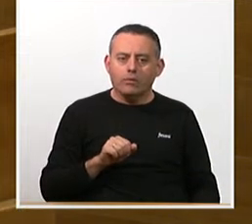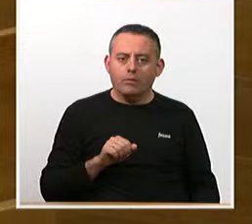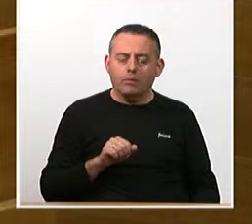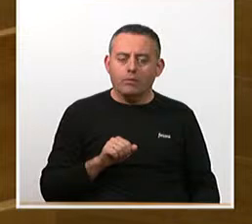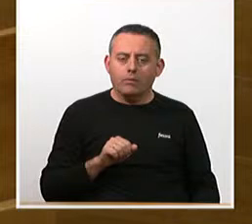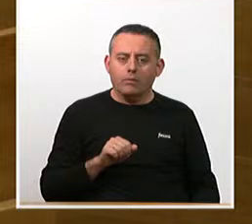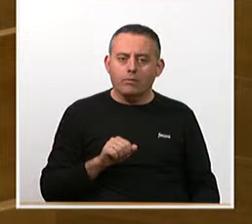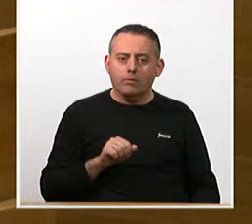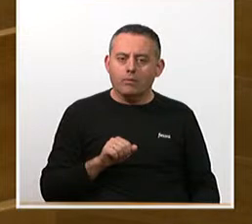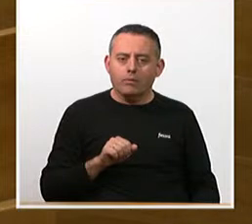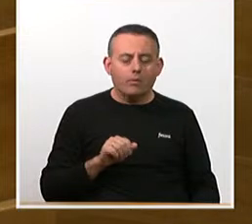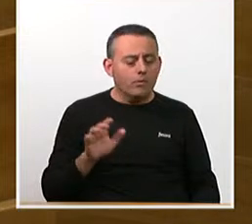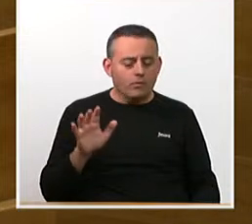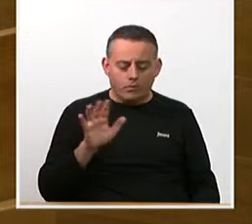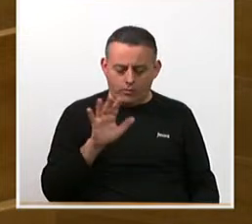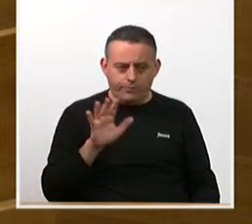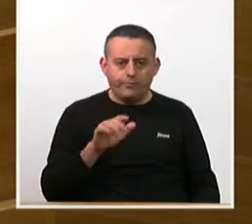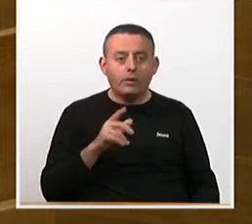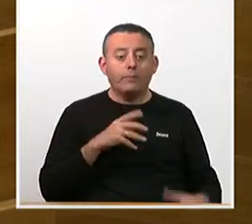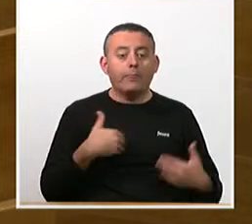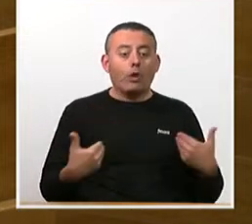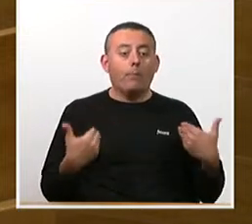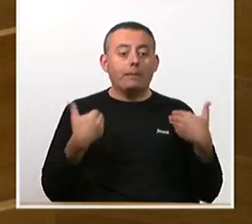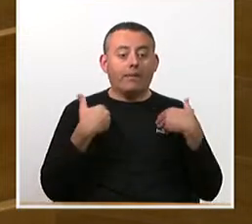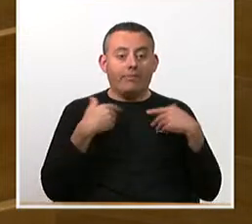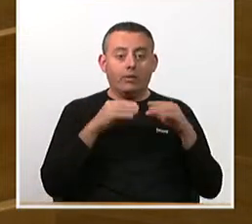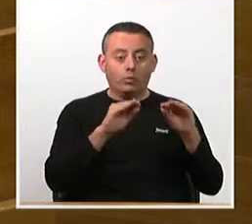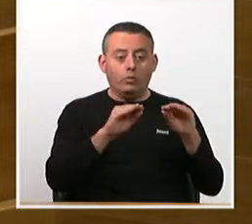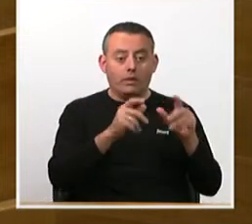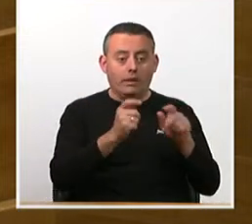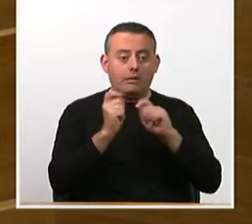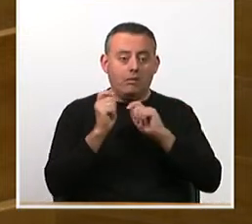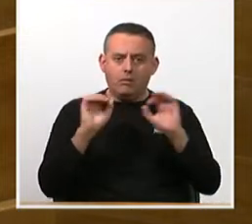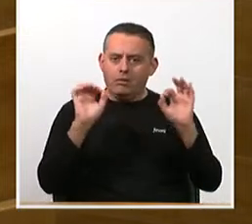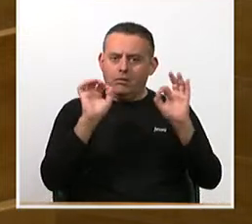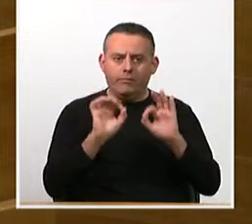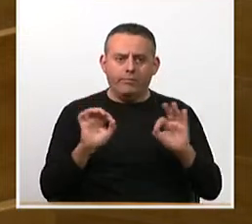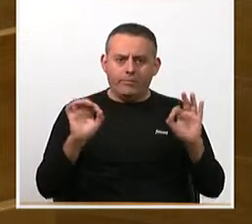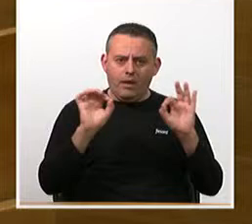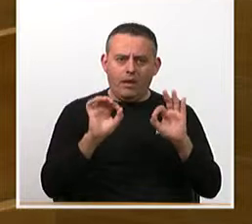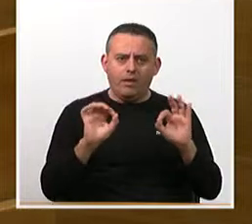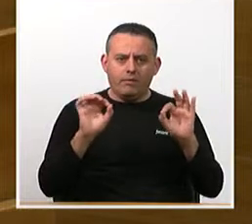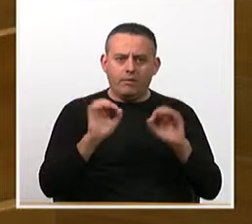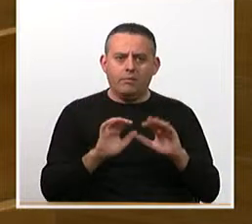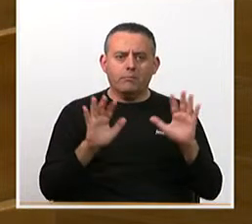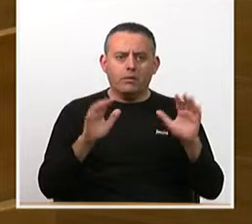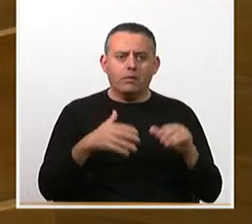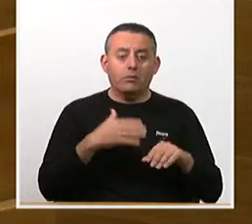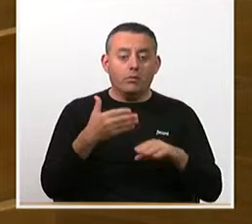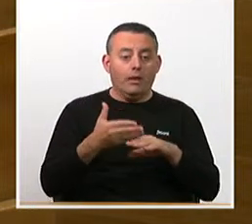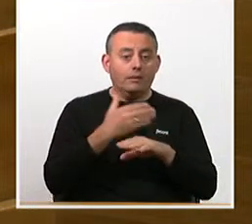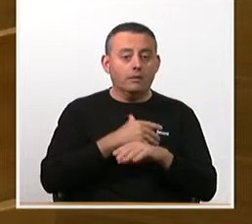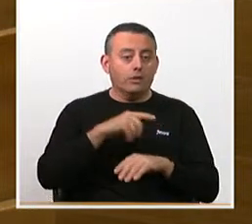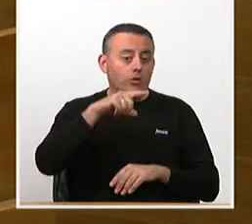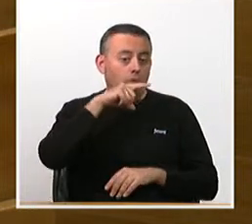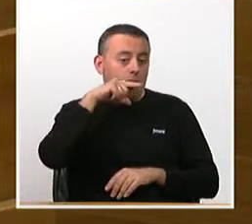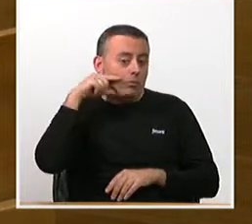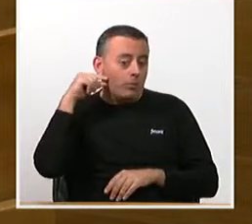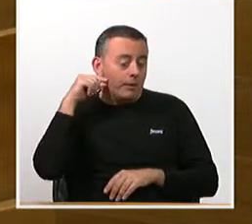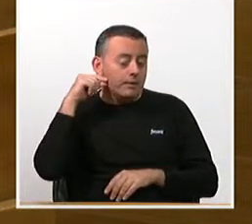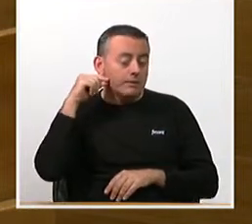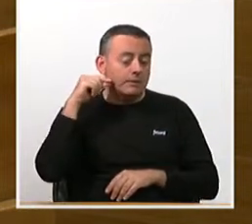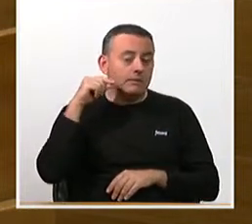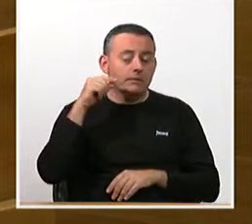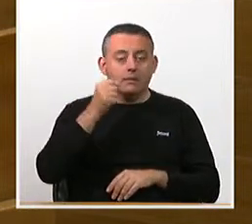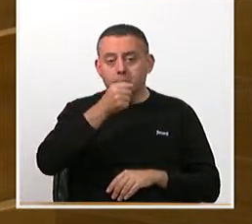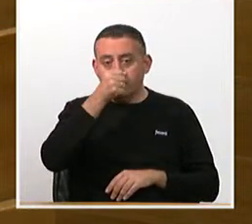refería no no yo no yo no le he quitado ninguna competencia lo que pasa es que fruto del de las disputas de poder que tenían en compromis y y